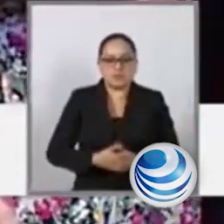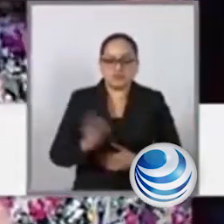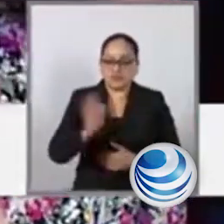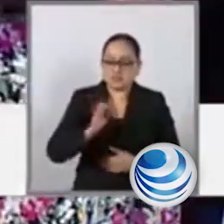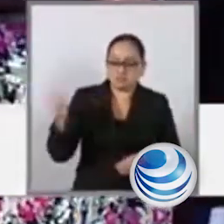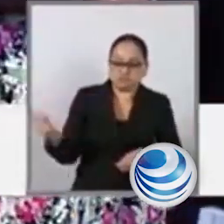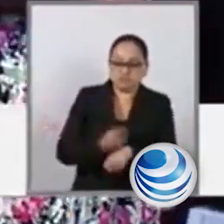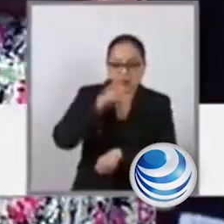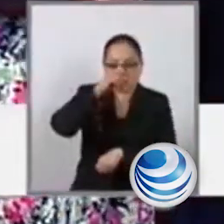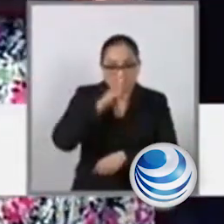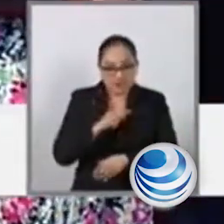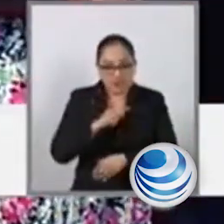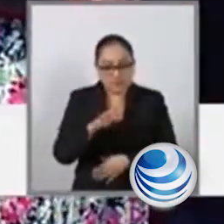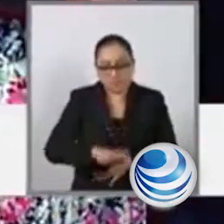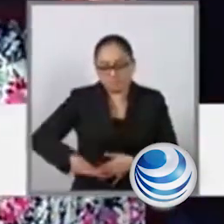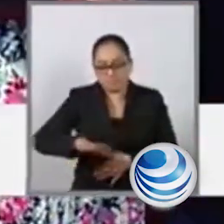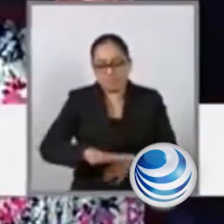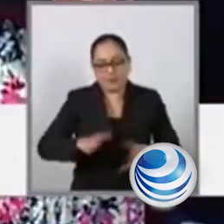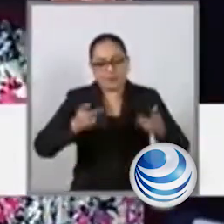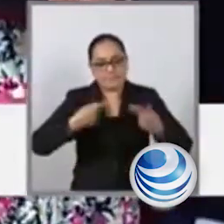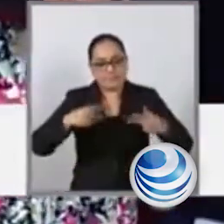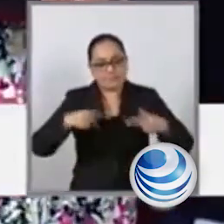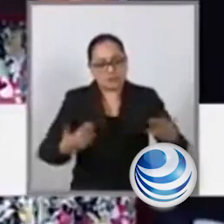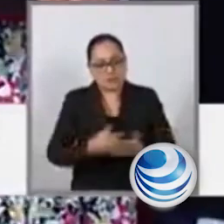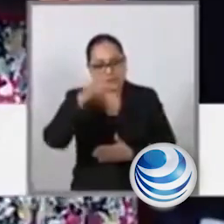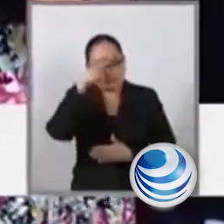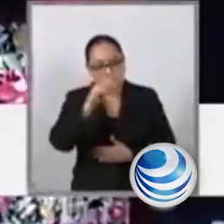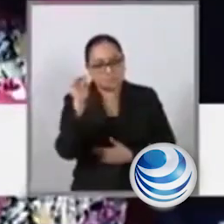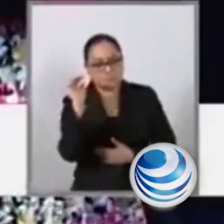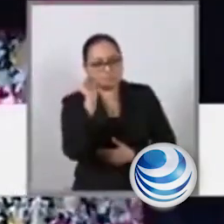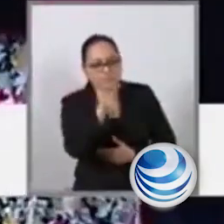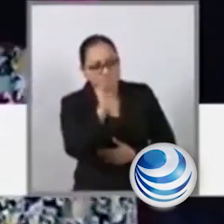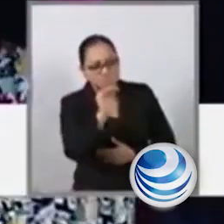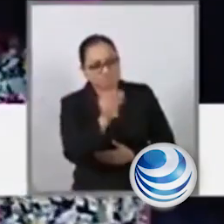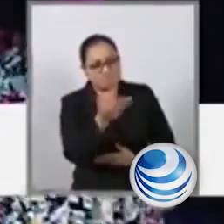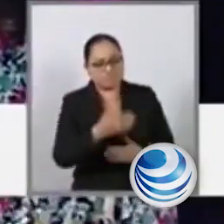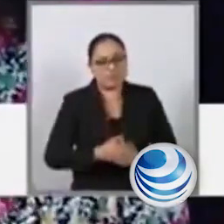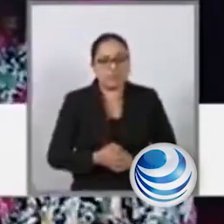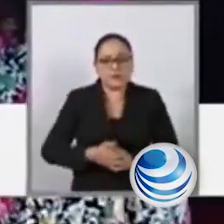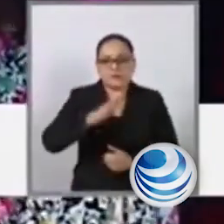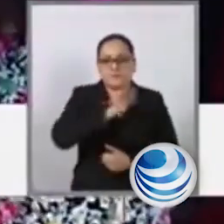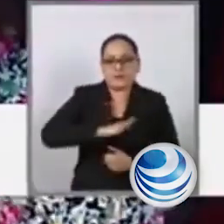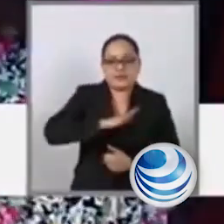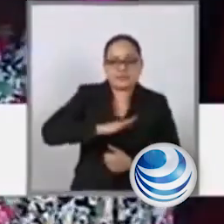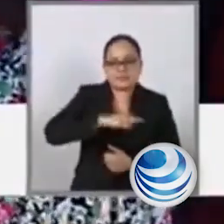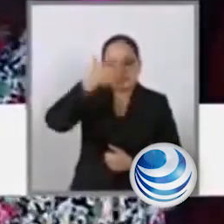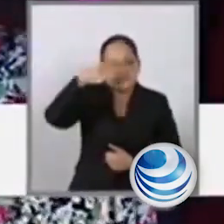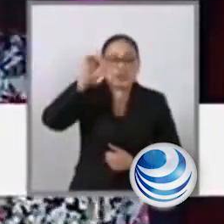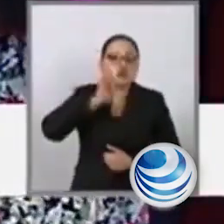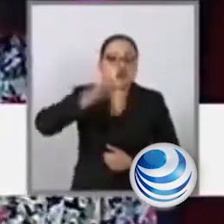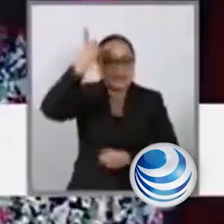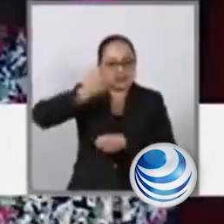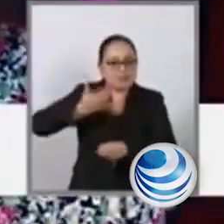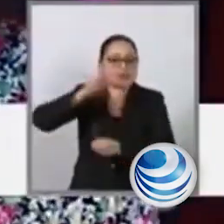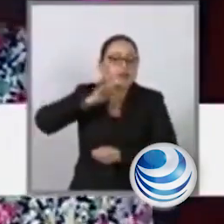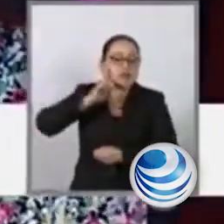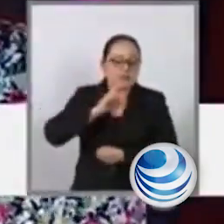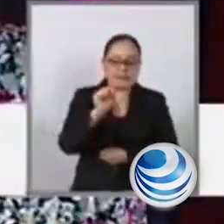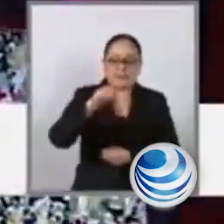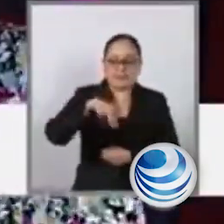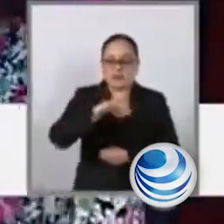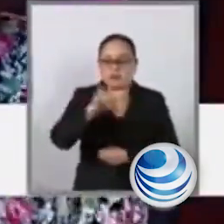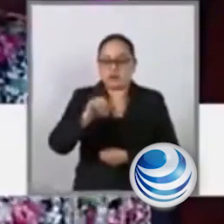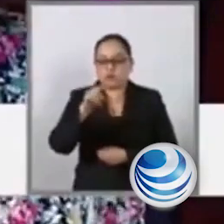Si así no lo hiciera, que la nación se lo demande. Felicidades, señora